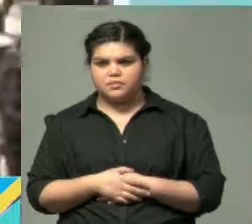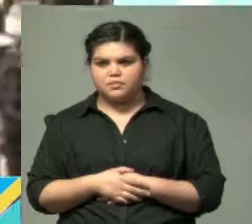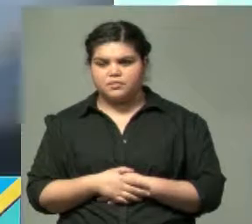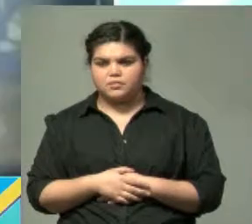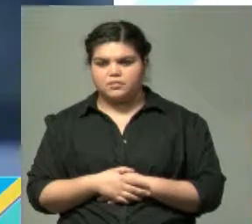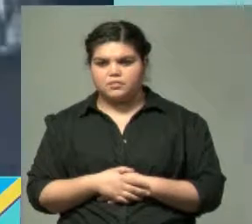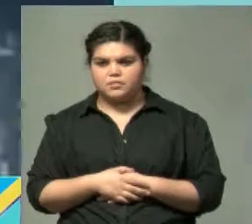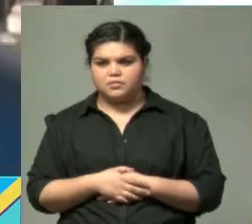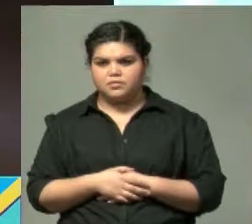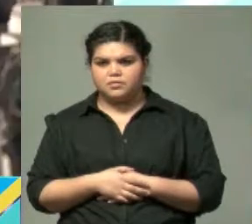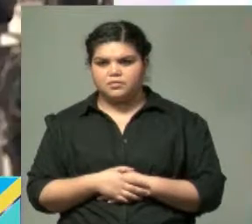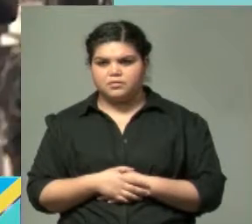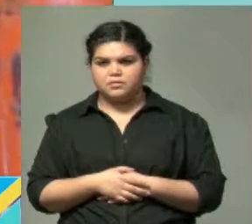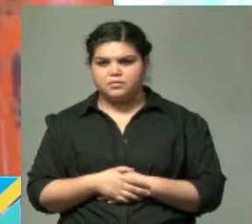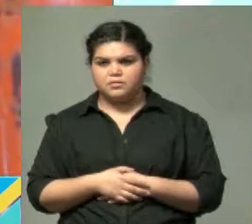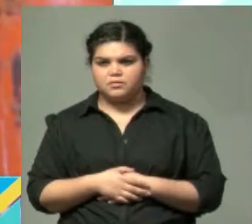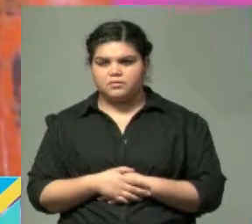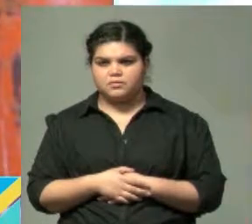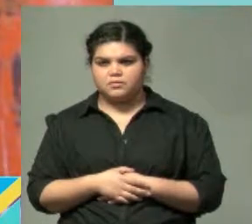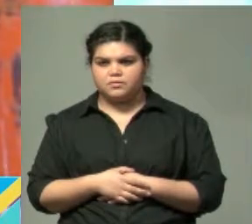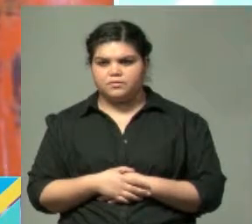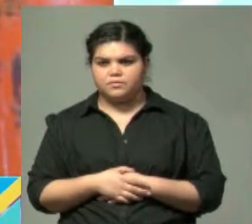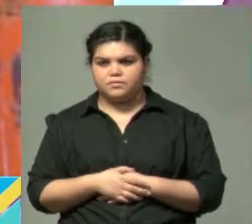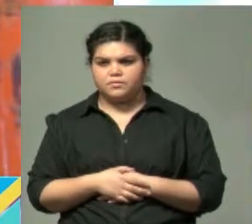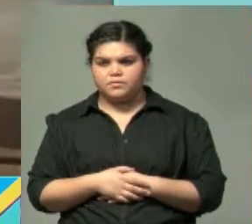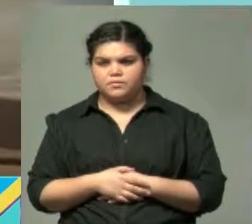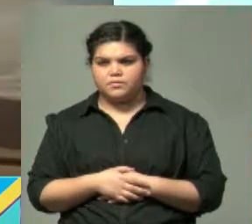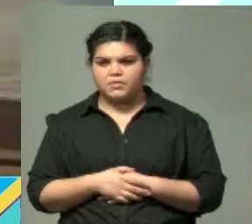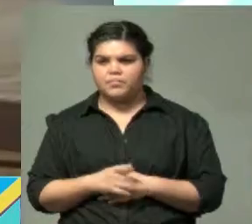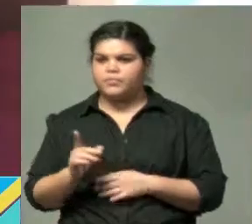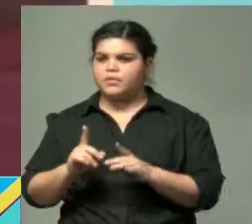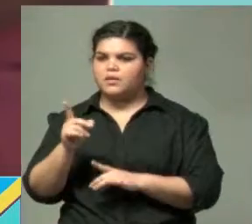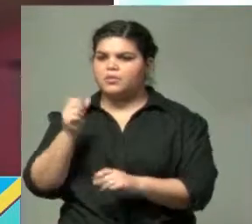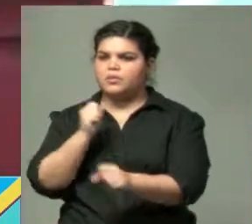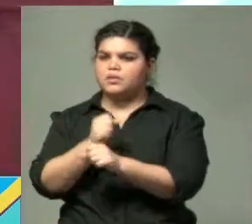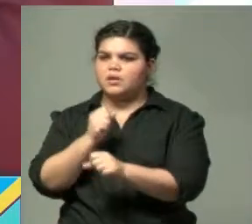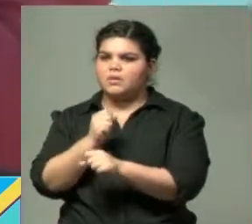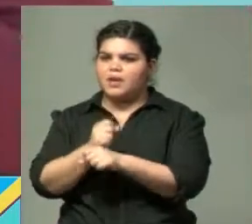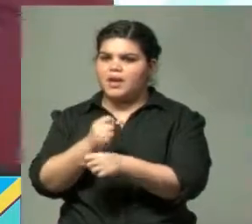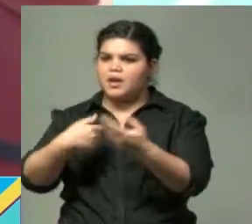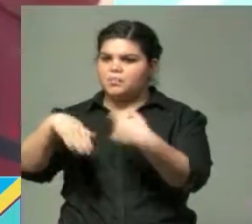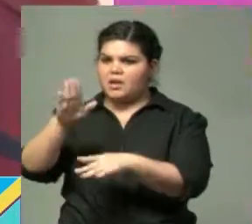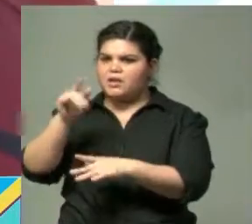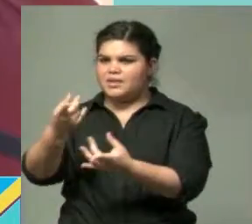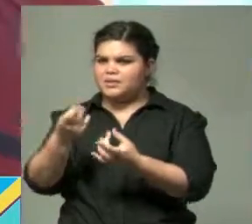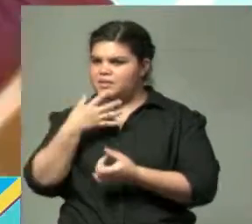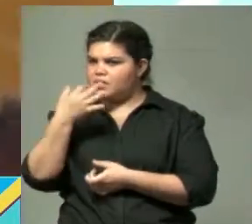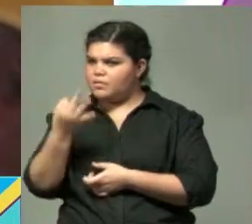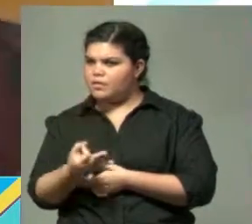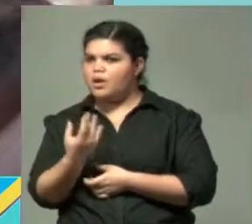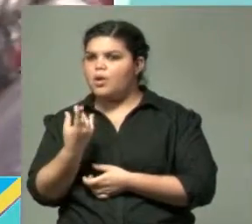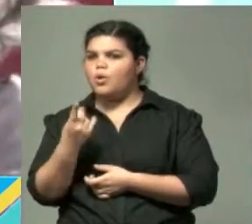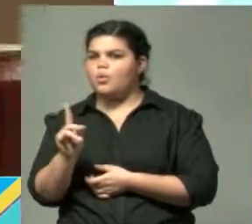porque privilegia tareas domésticas o porque no tiene ganas, digamos. ¿Y aquel que busca trabajar más de 36 horas porque necesita, efectivamente, o